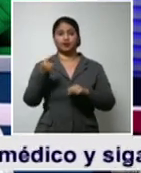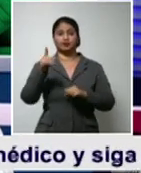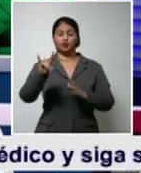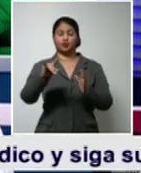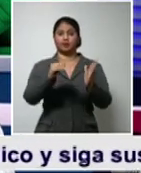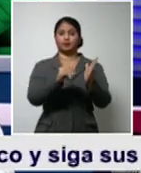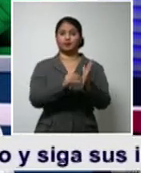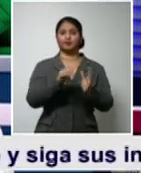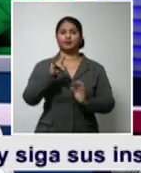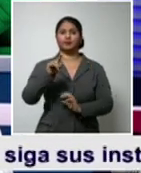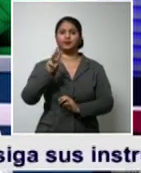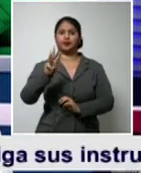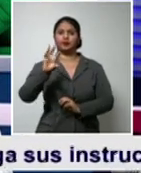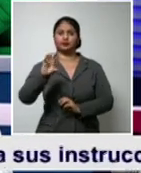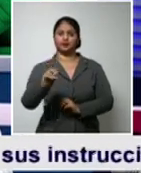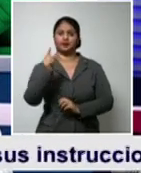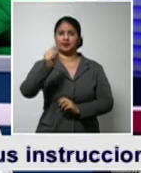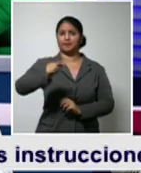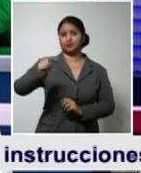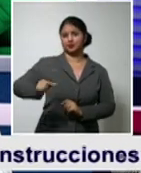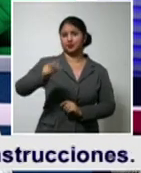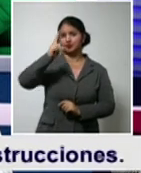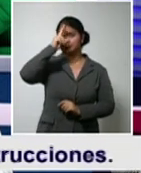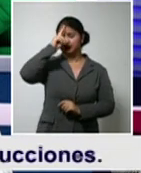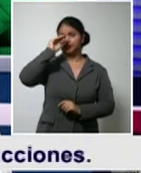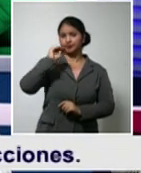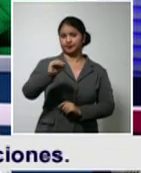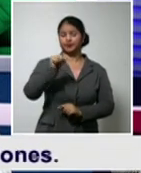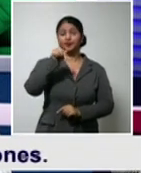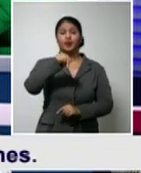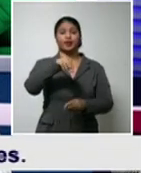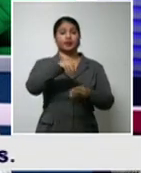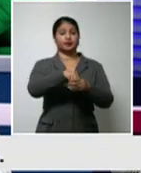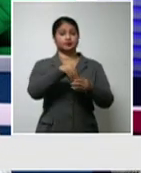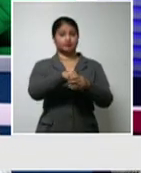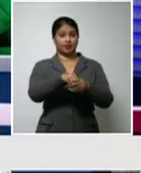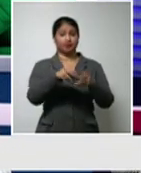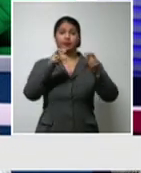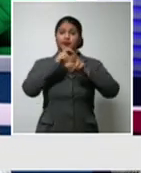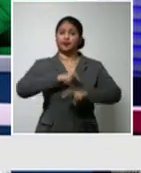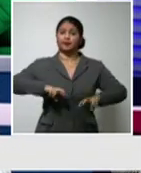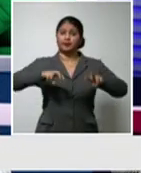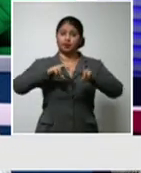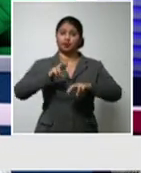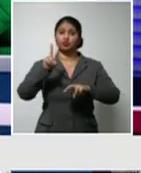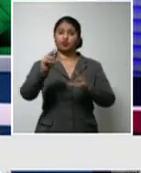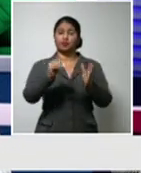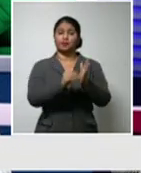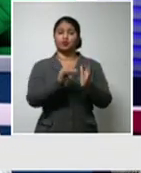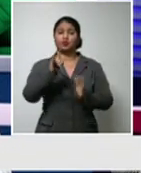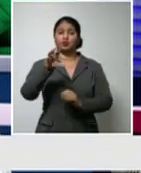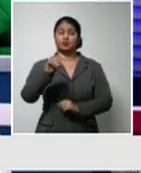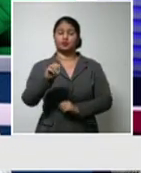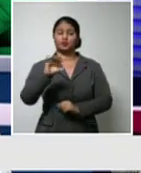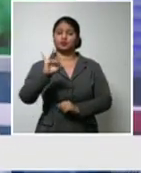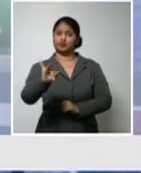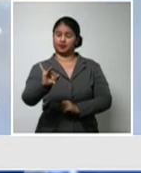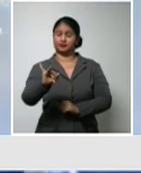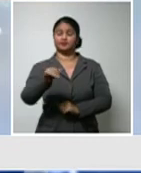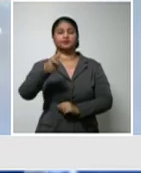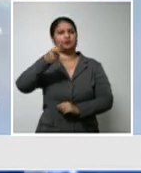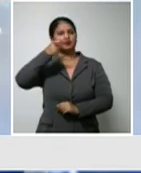19.930 pacientes ingresados, sospechosos 2.907, en